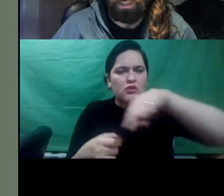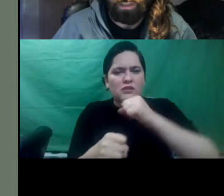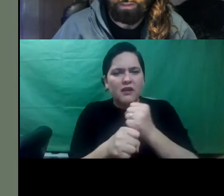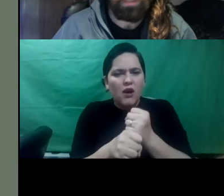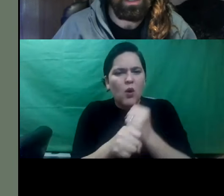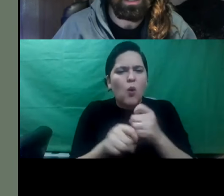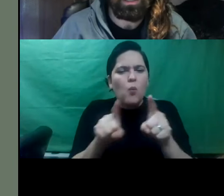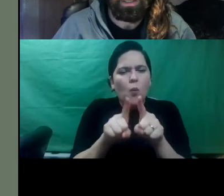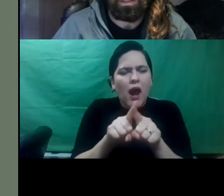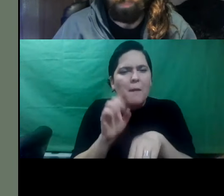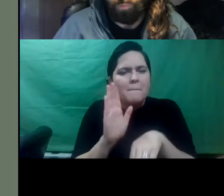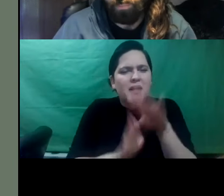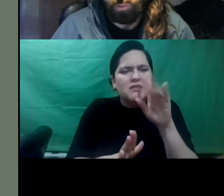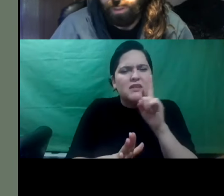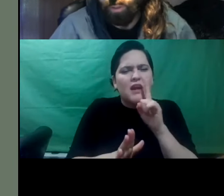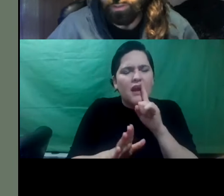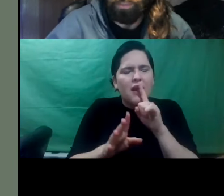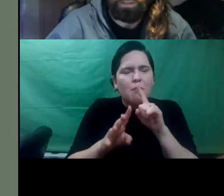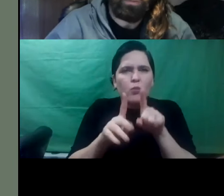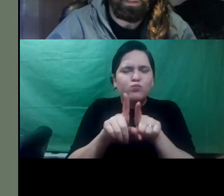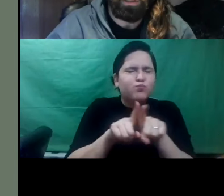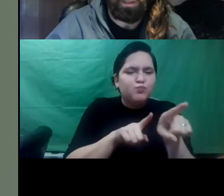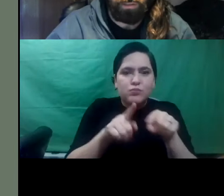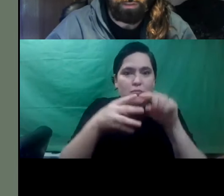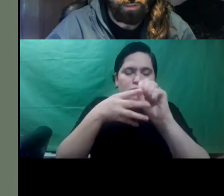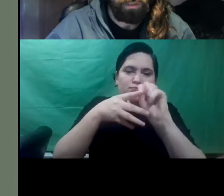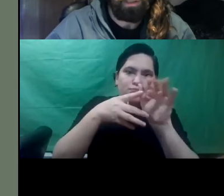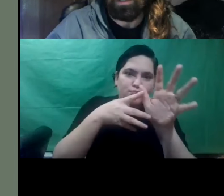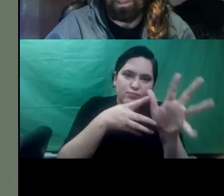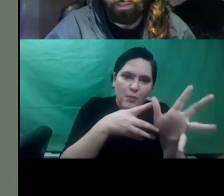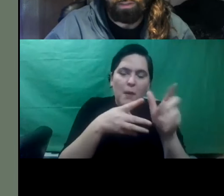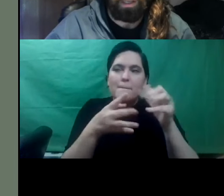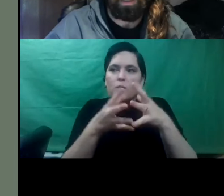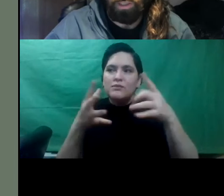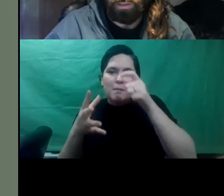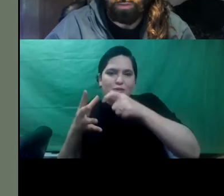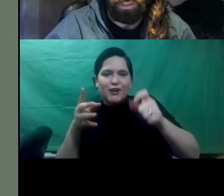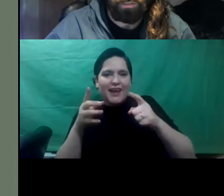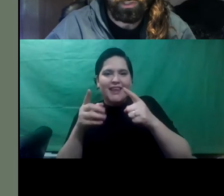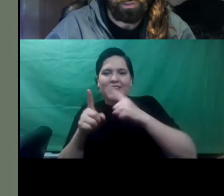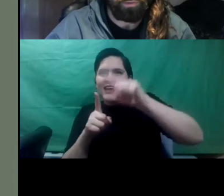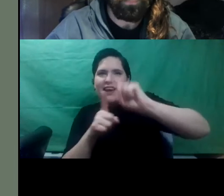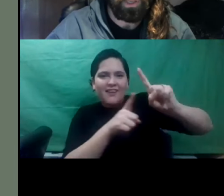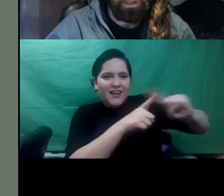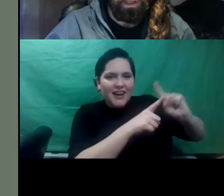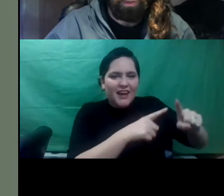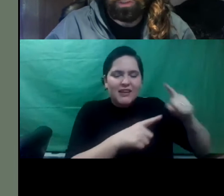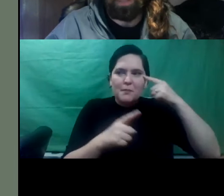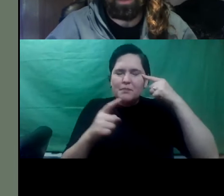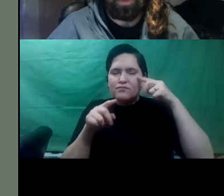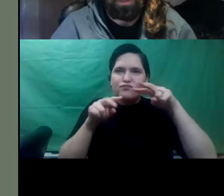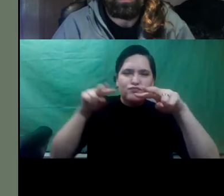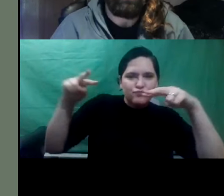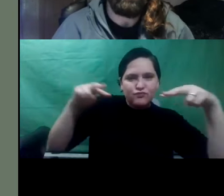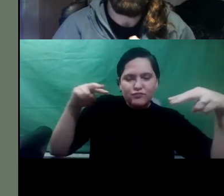también tantas aristas, porque las personas que lo hacen parte vienen desde distintas escuelas o líneas de pensamiento. Entonces,